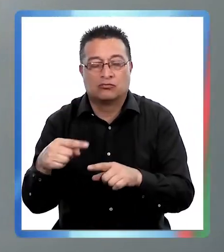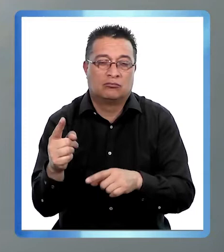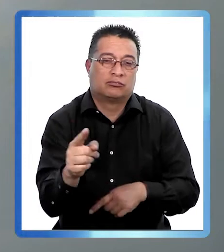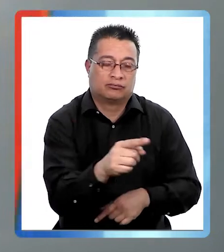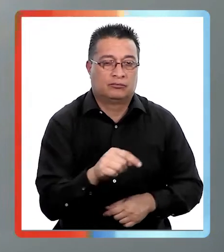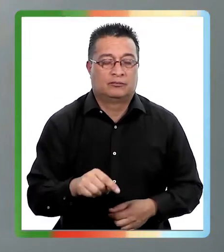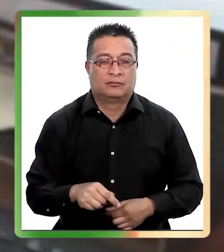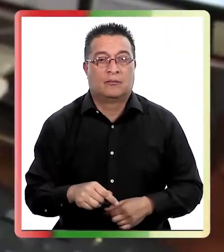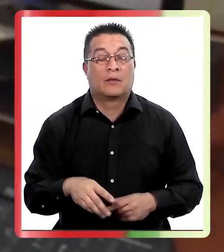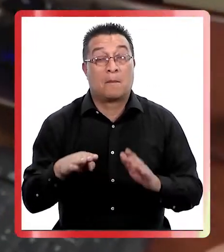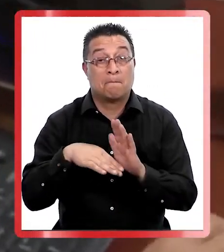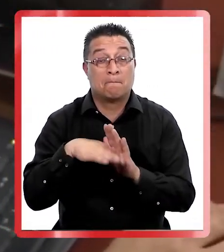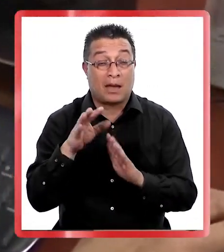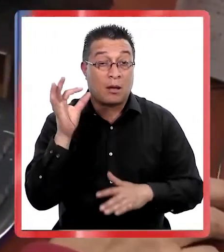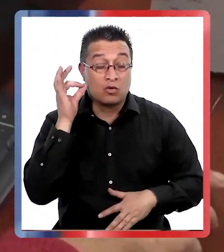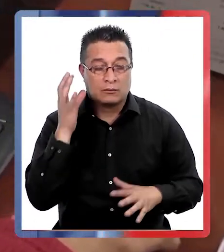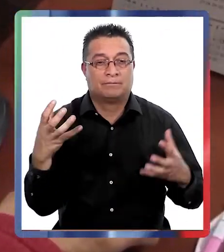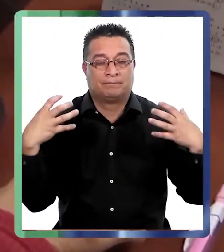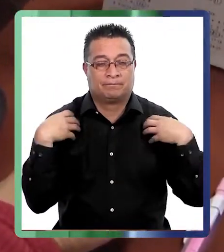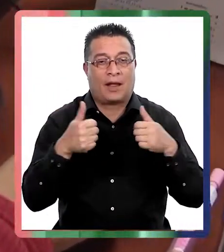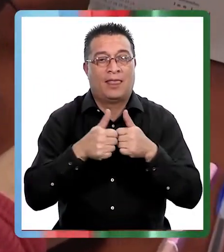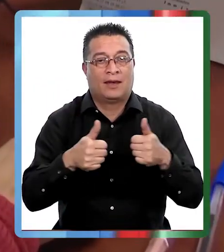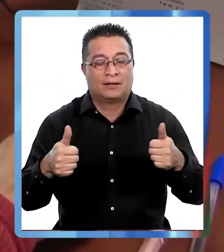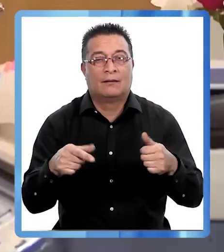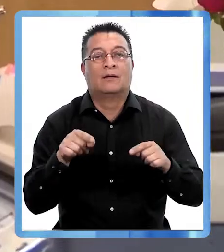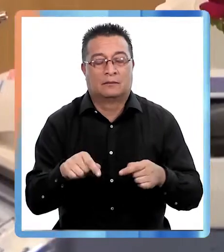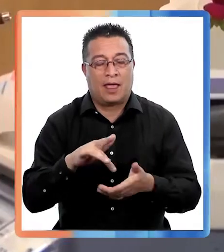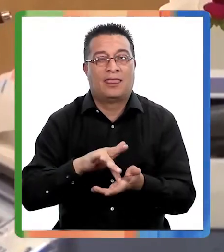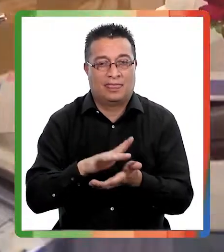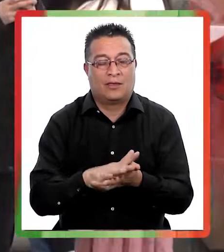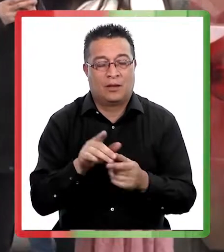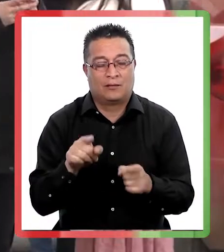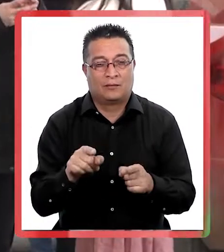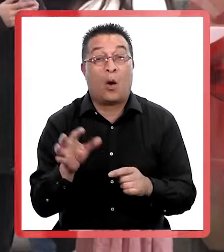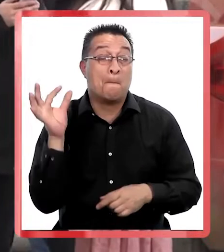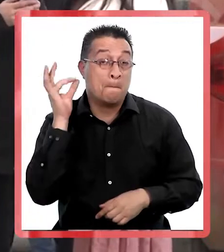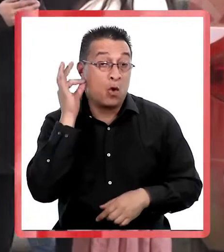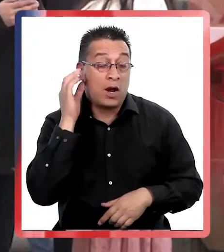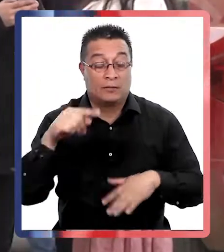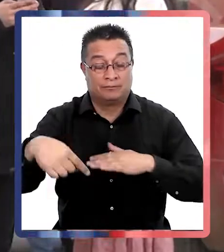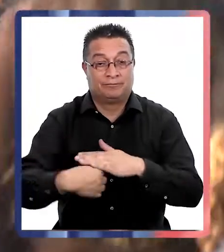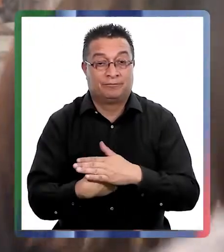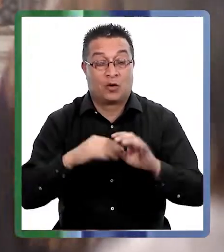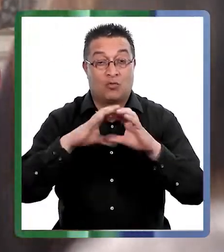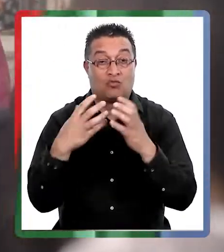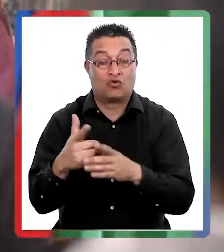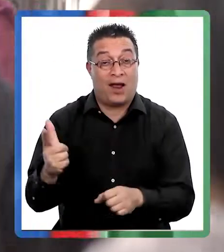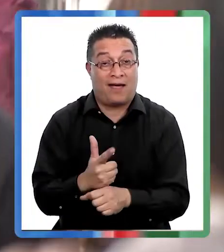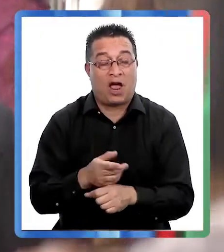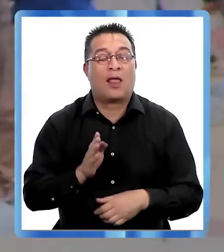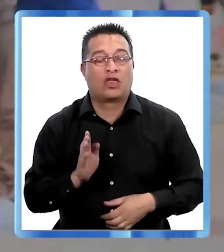enfermas y enfermos. Más mujeres en cargos directivos sigue siendo otra deuda. Y cuando las mujeres ingresan al mundo